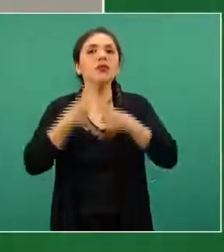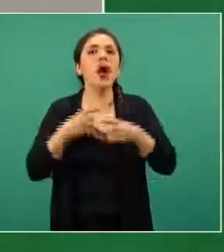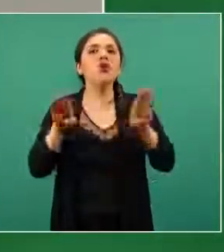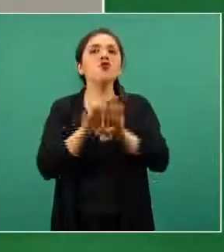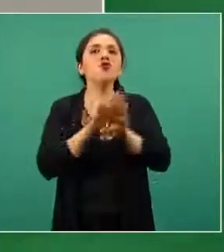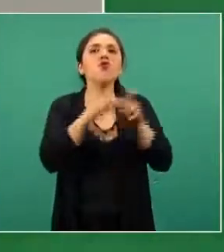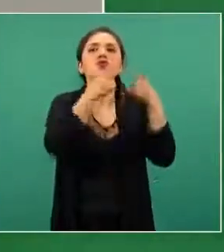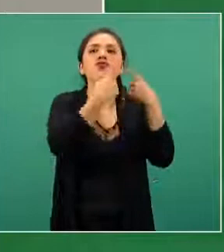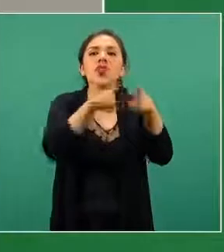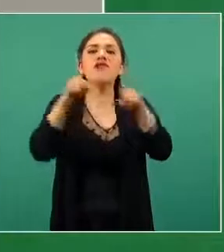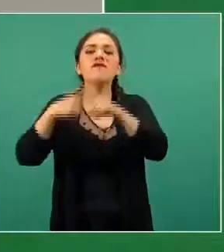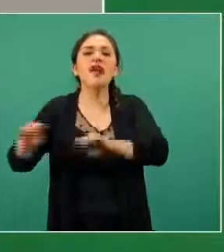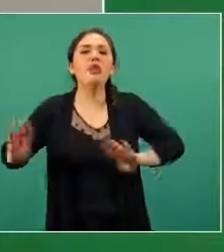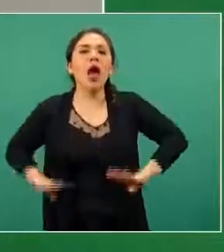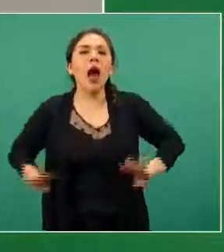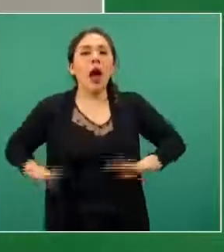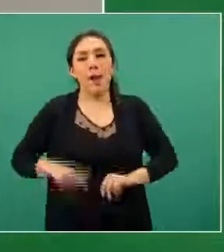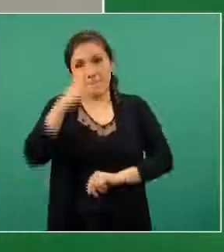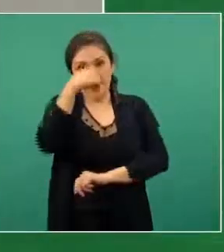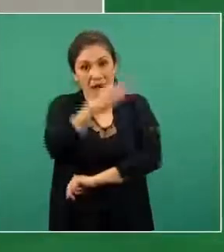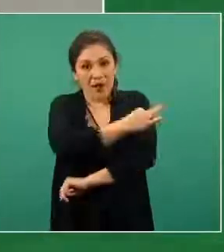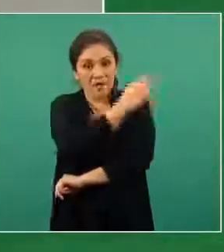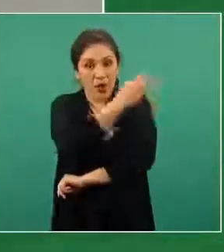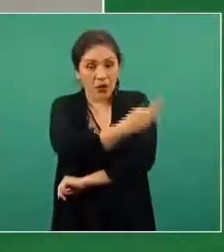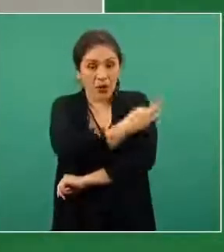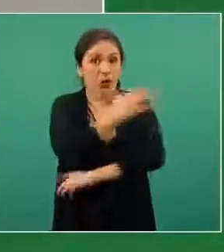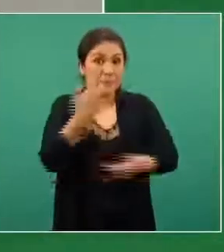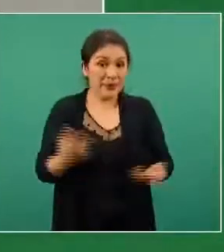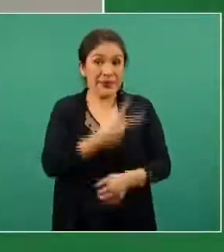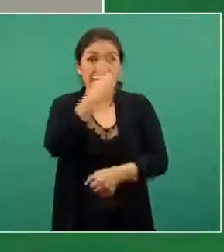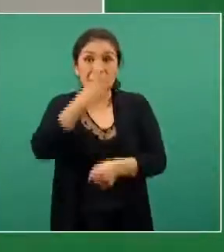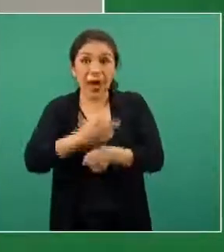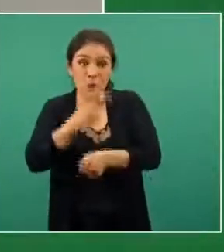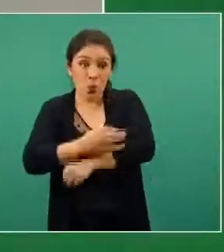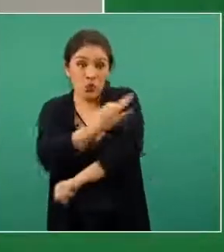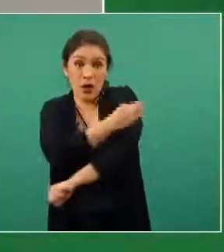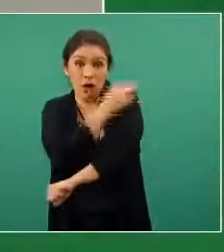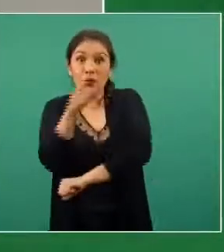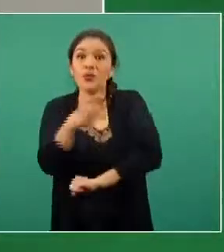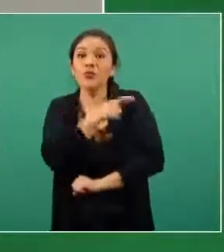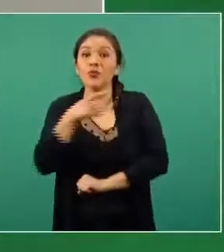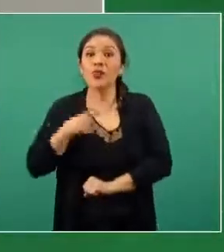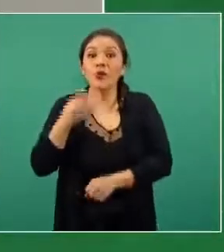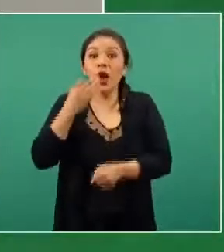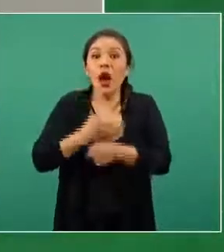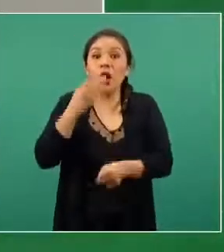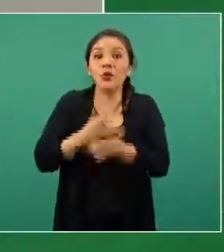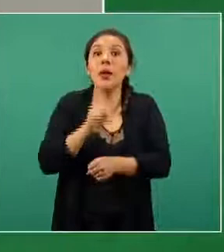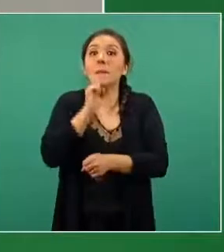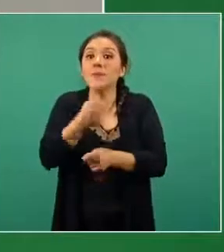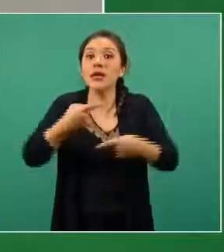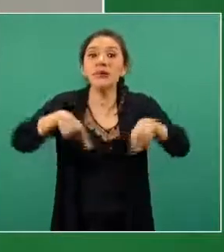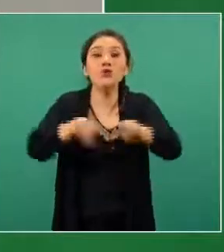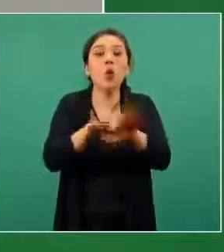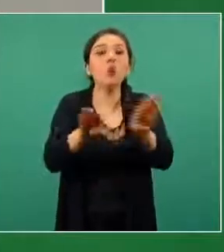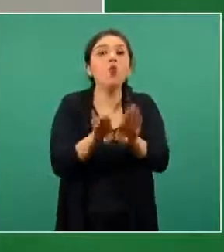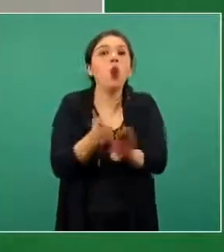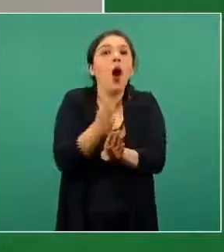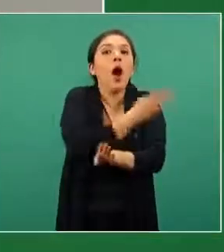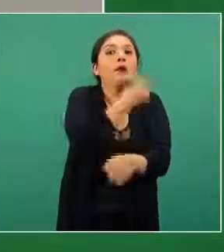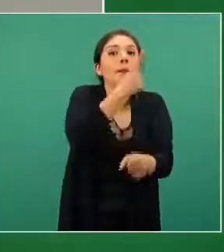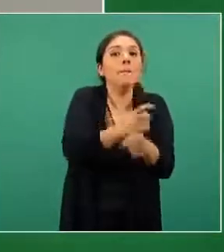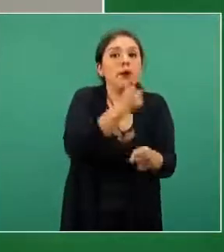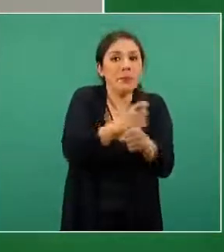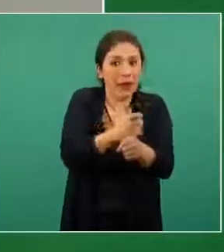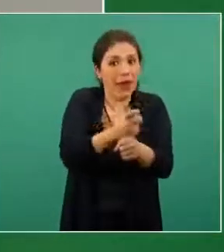diferentes tipos de vacunas, por lo que la segunda dosis, recordemos, en este momento debe de ser del mismo tipo de vacuna de la primera, ¿no?